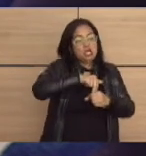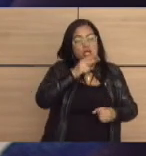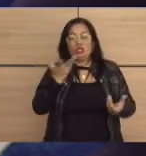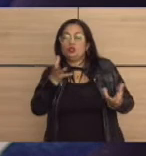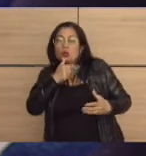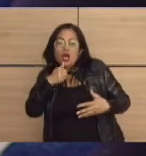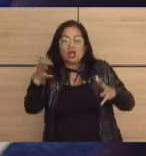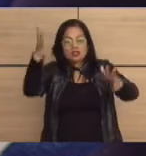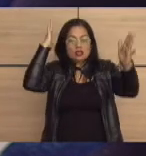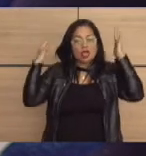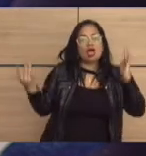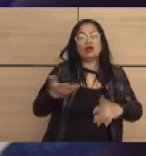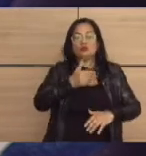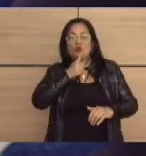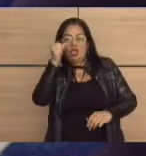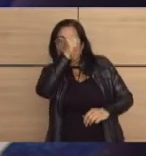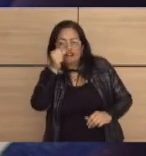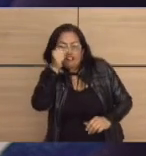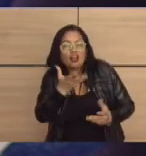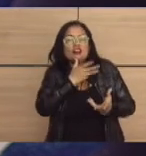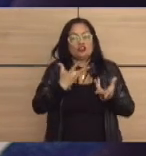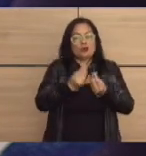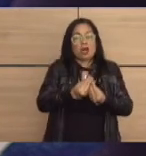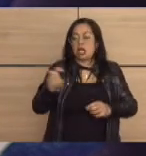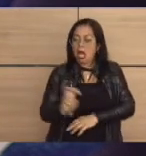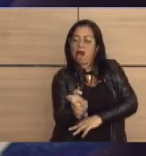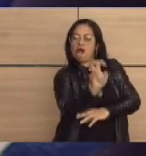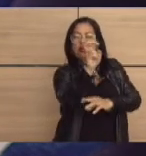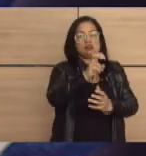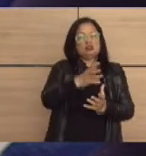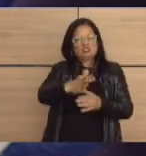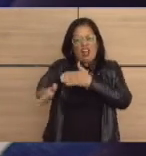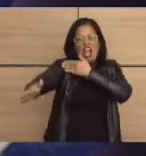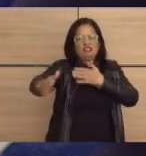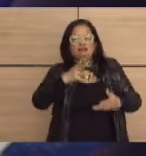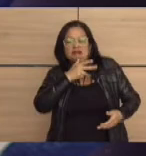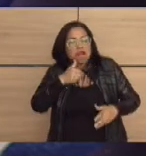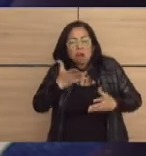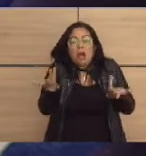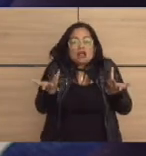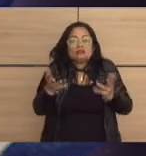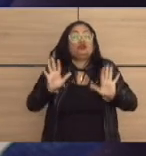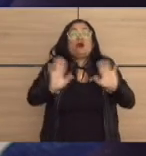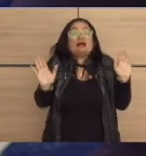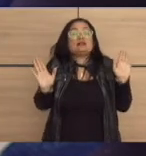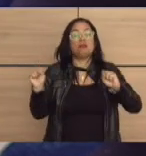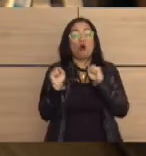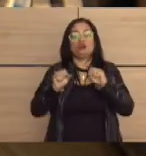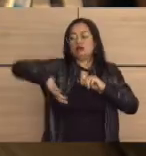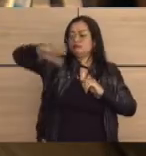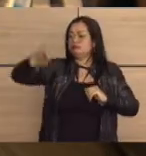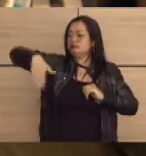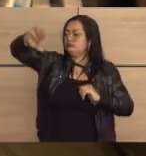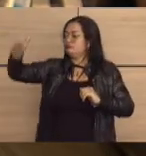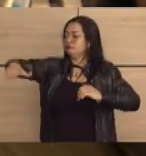mundo africano, aquí no había anacondas, aquí no había nada, sino la sabana de Bogotá, ¿no?